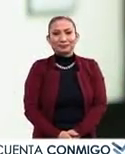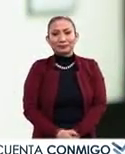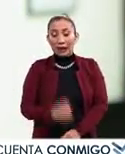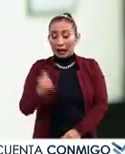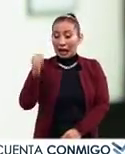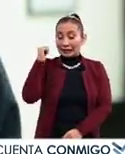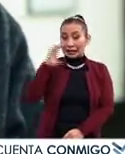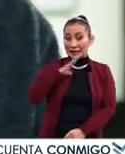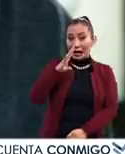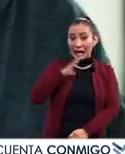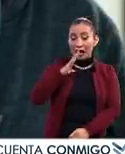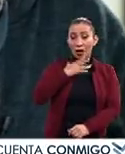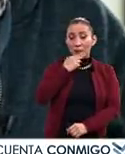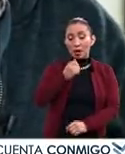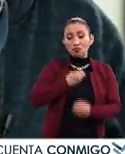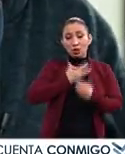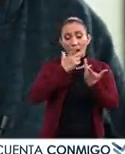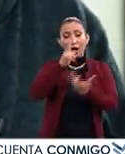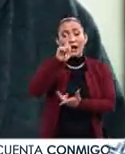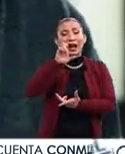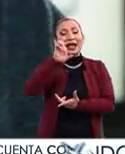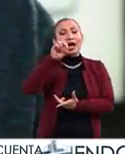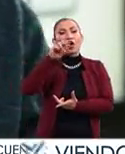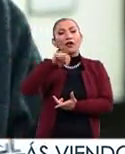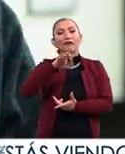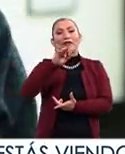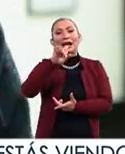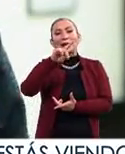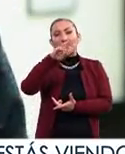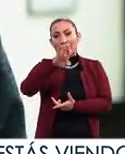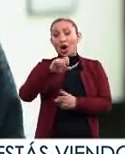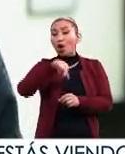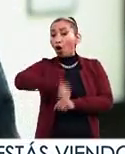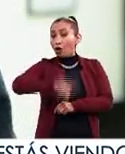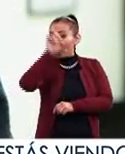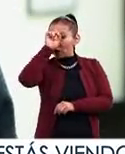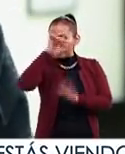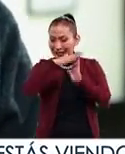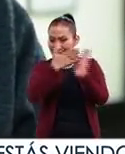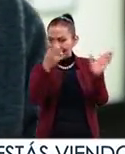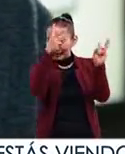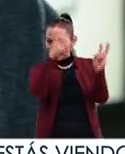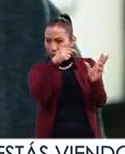Detrás de mí está el inmenso poeta León Felipe. Pero hoy les voy a recomendar un